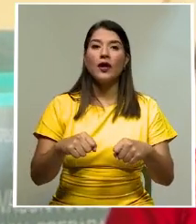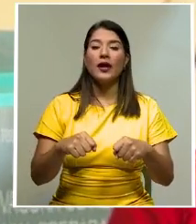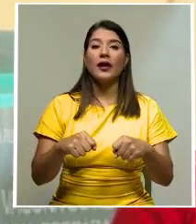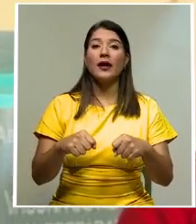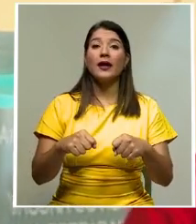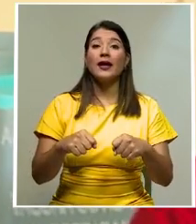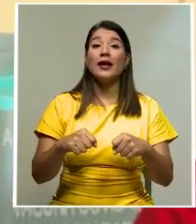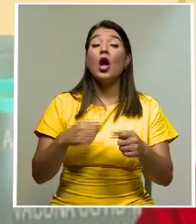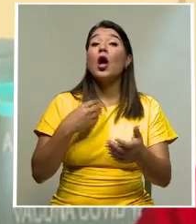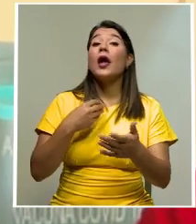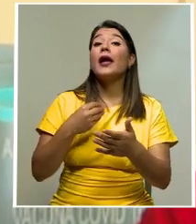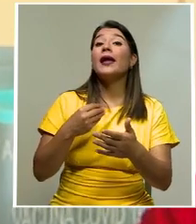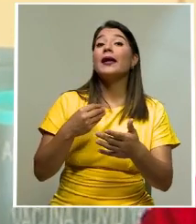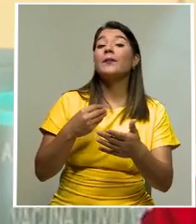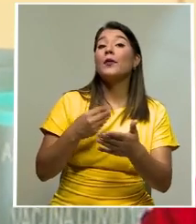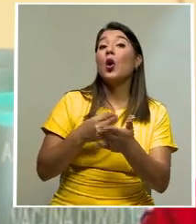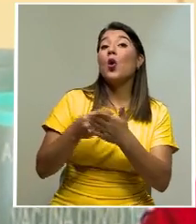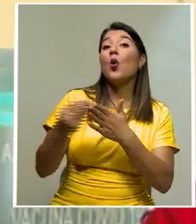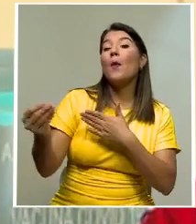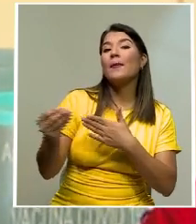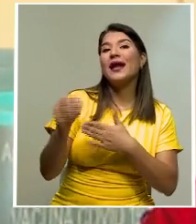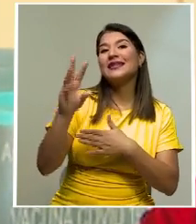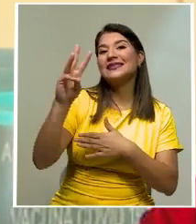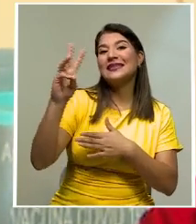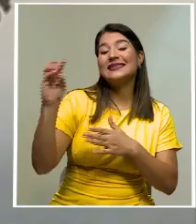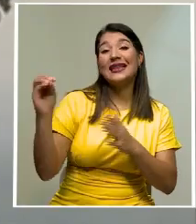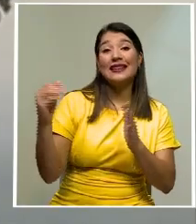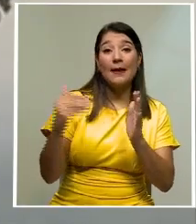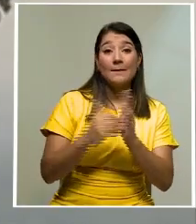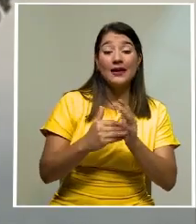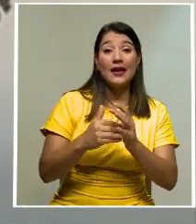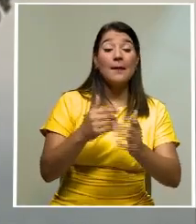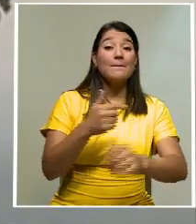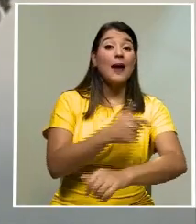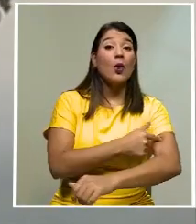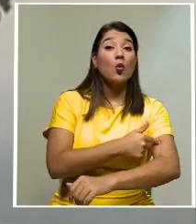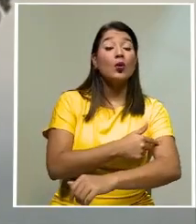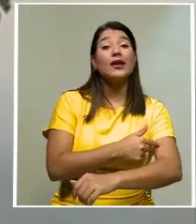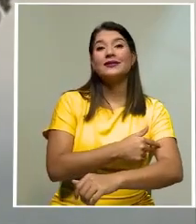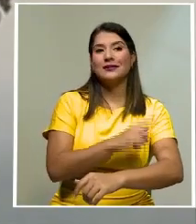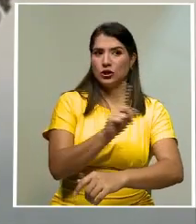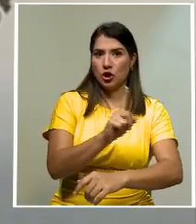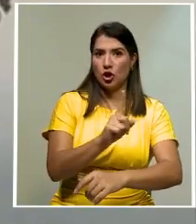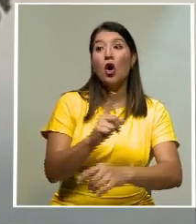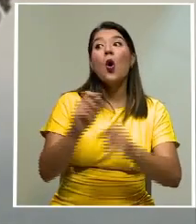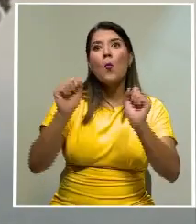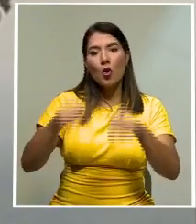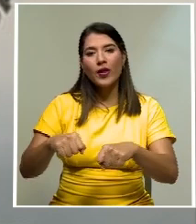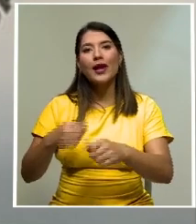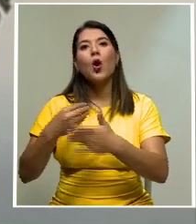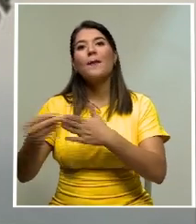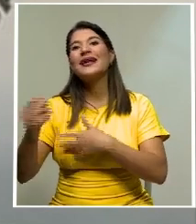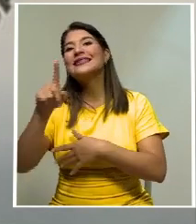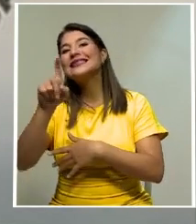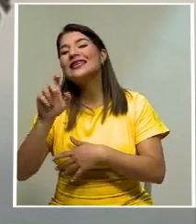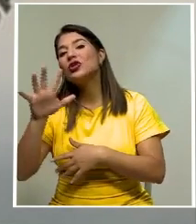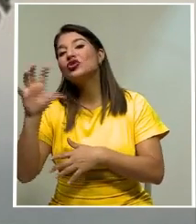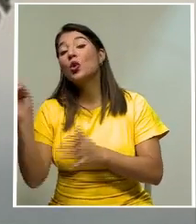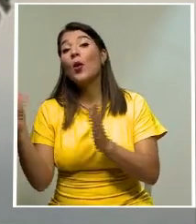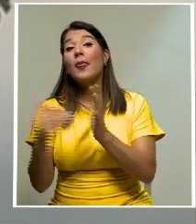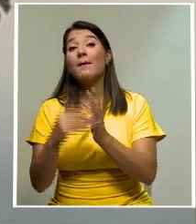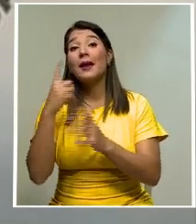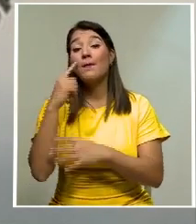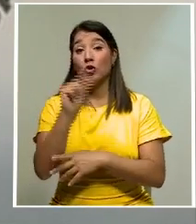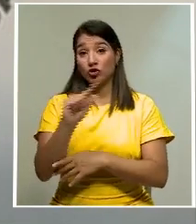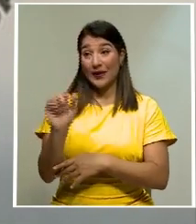60.000 vacunas a traer 150.000 vacunas por semana y haber sido aplicadas. Es la única forma que